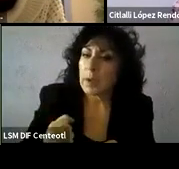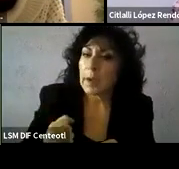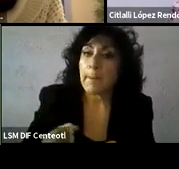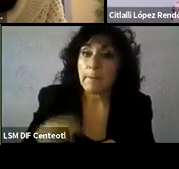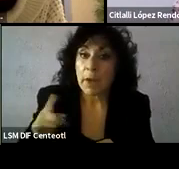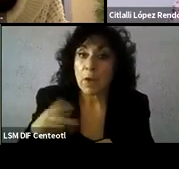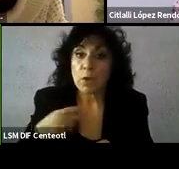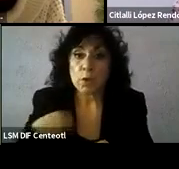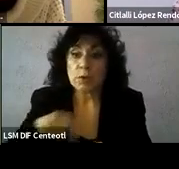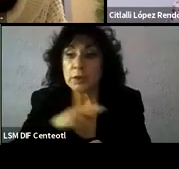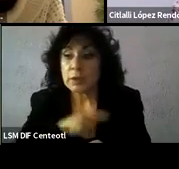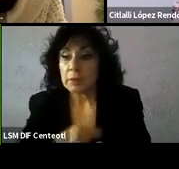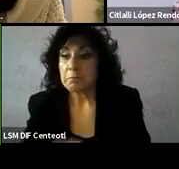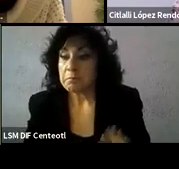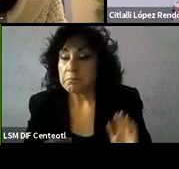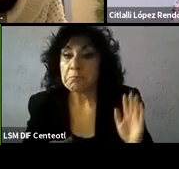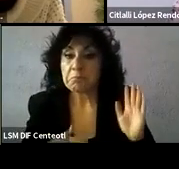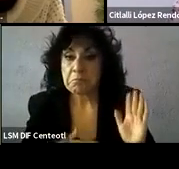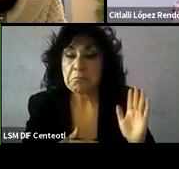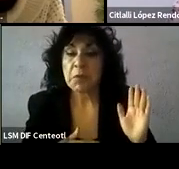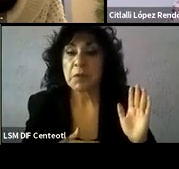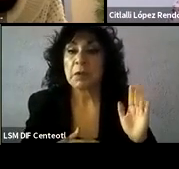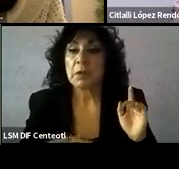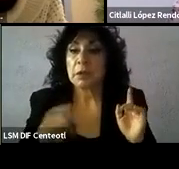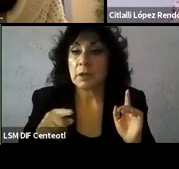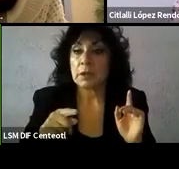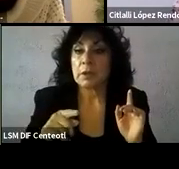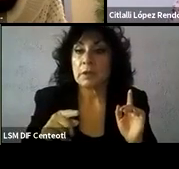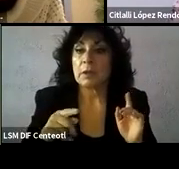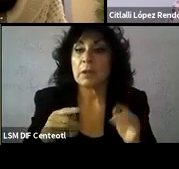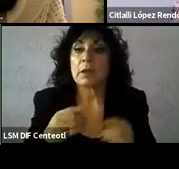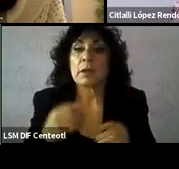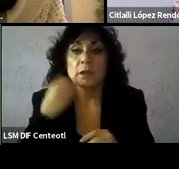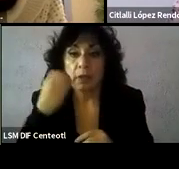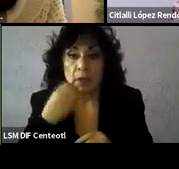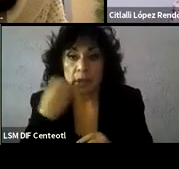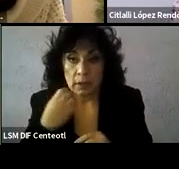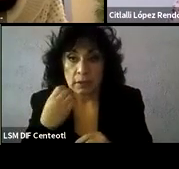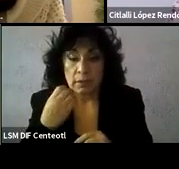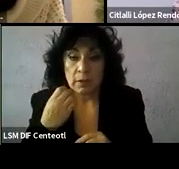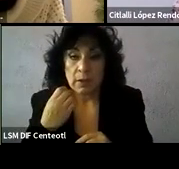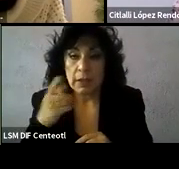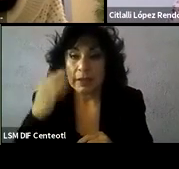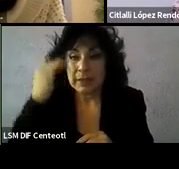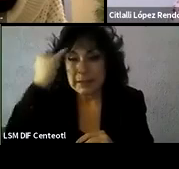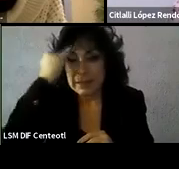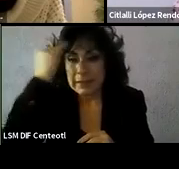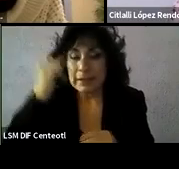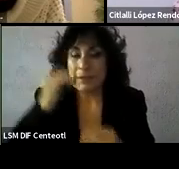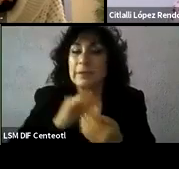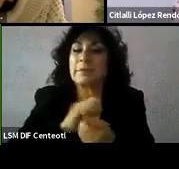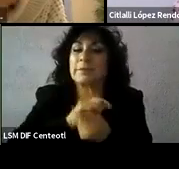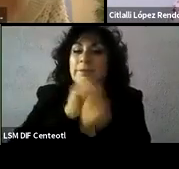comprometidas en que esta situación del ámbito educativo se transforme.